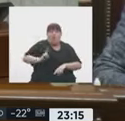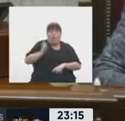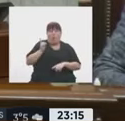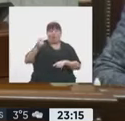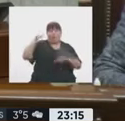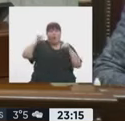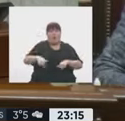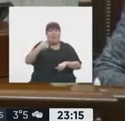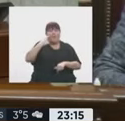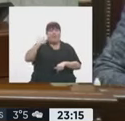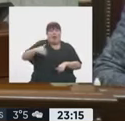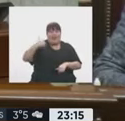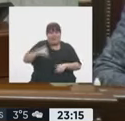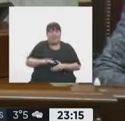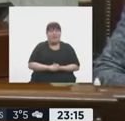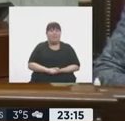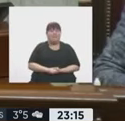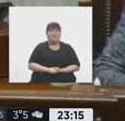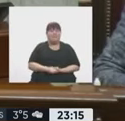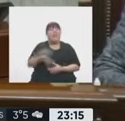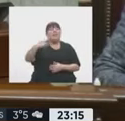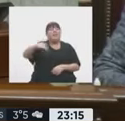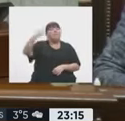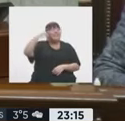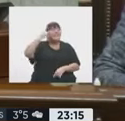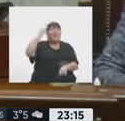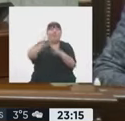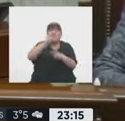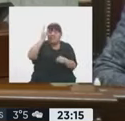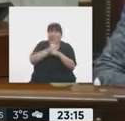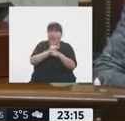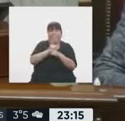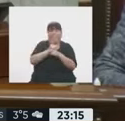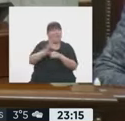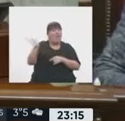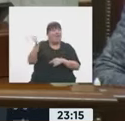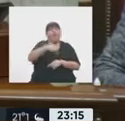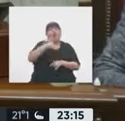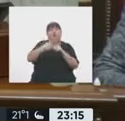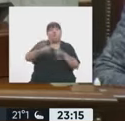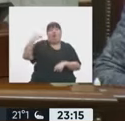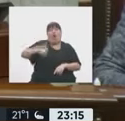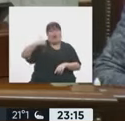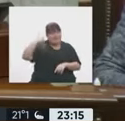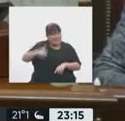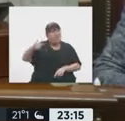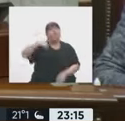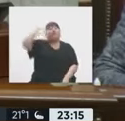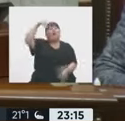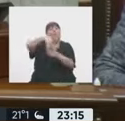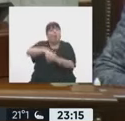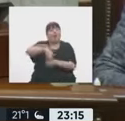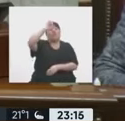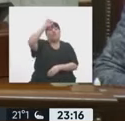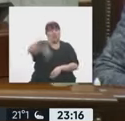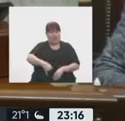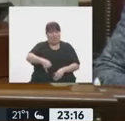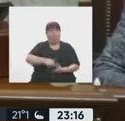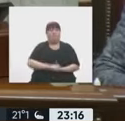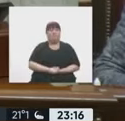de ser argentinos y pensando siempre en todo por Argentina Mi voto es